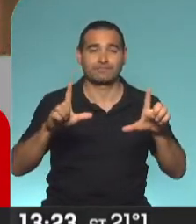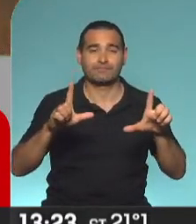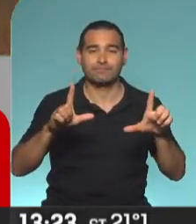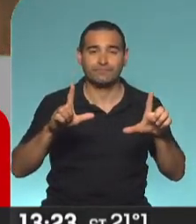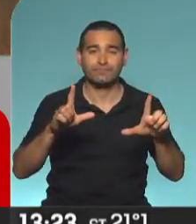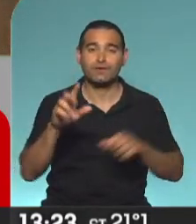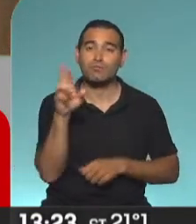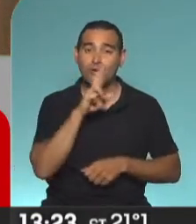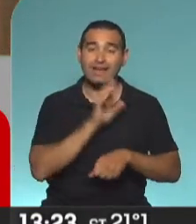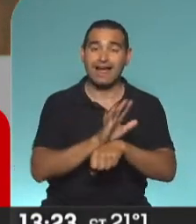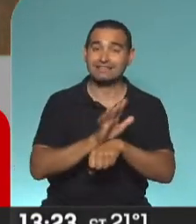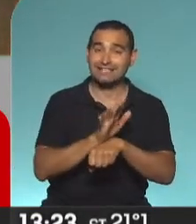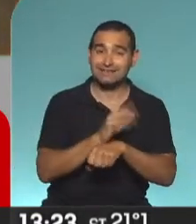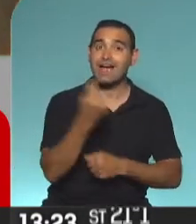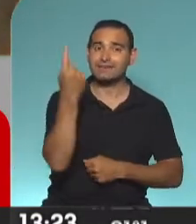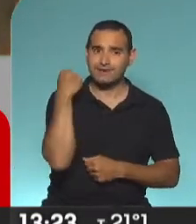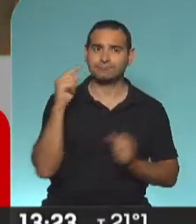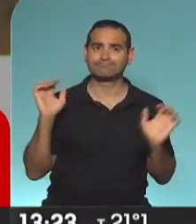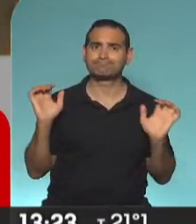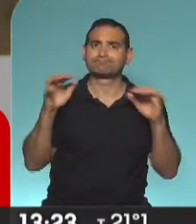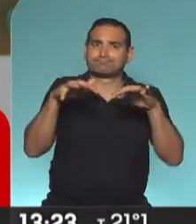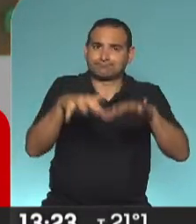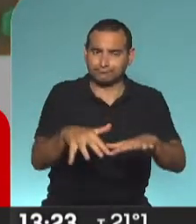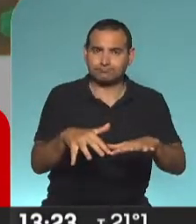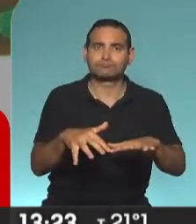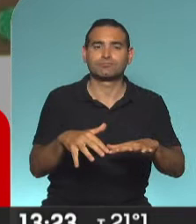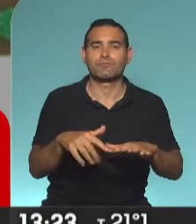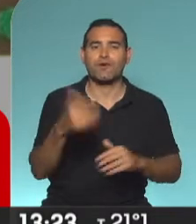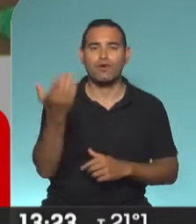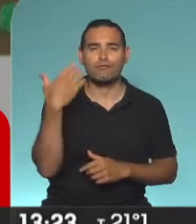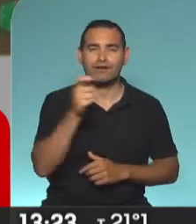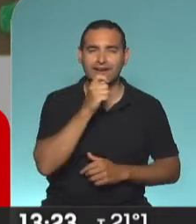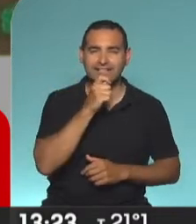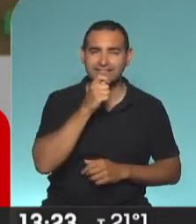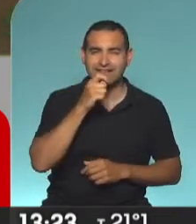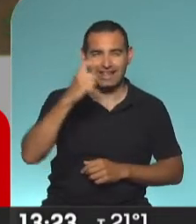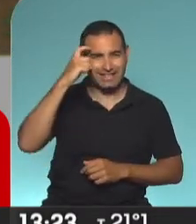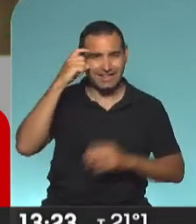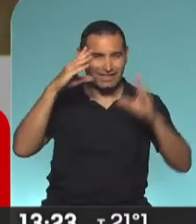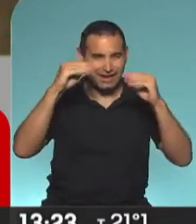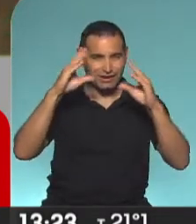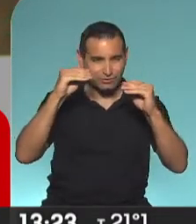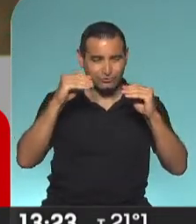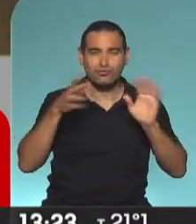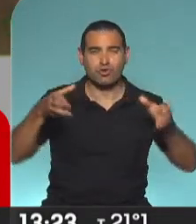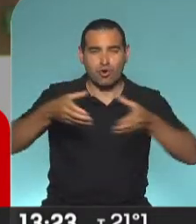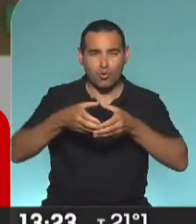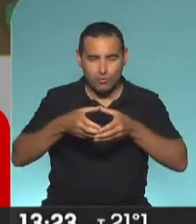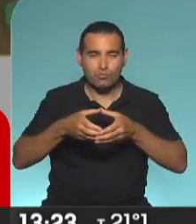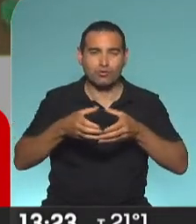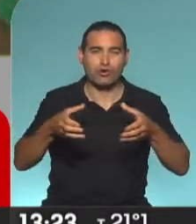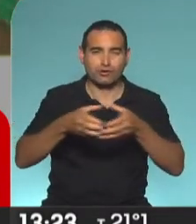las actrices que fueron ayer parte de esta conferencia de prensa que a las 10 de la noche dio la colectiva de actrices